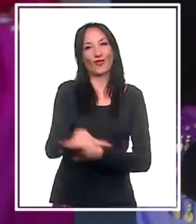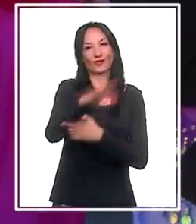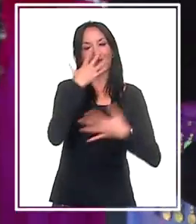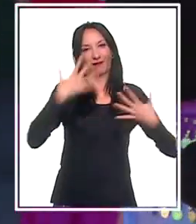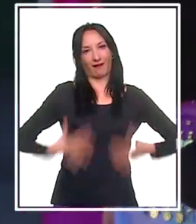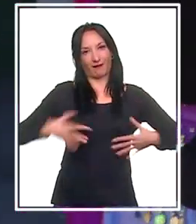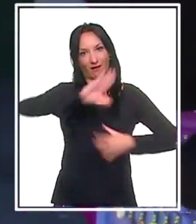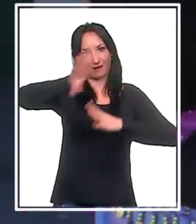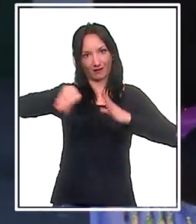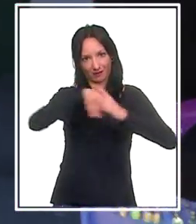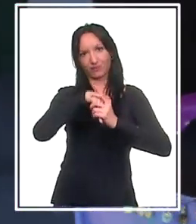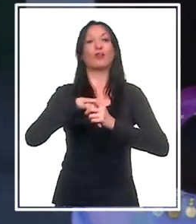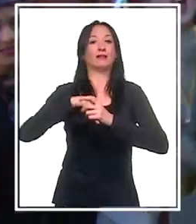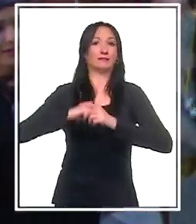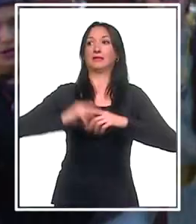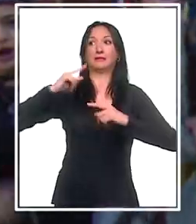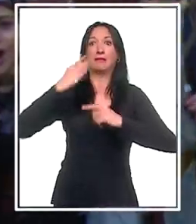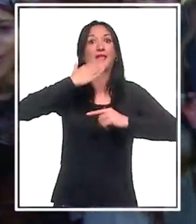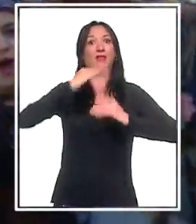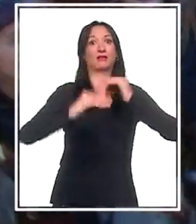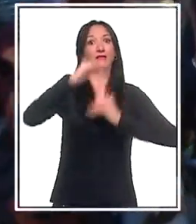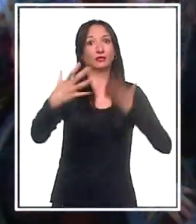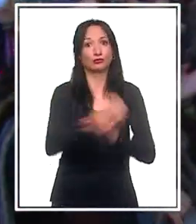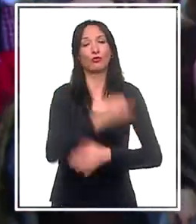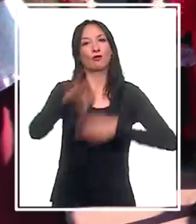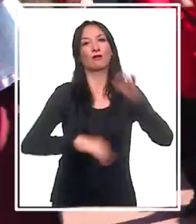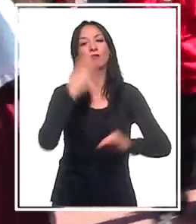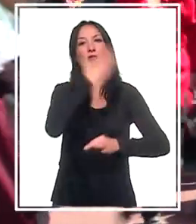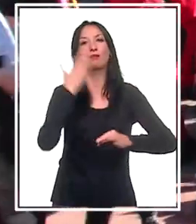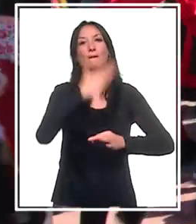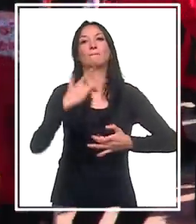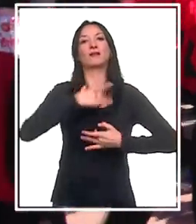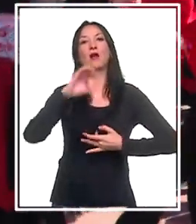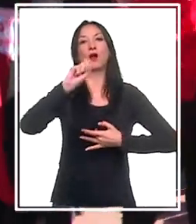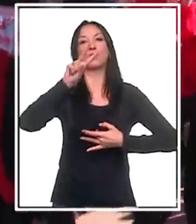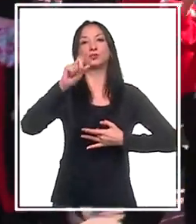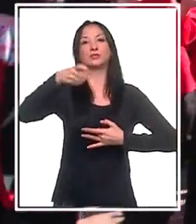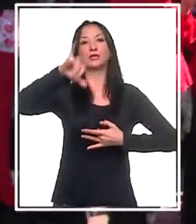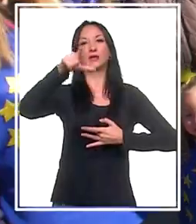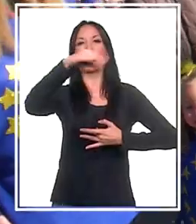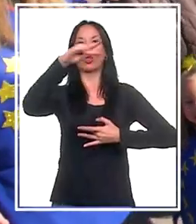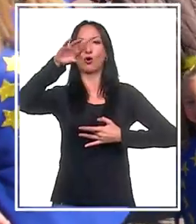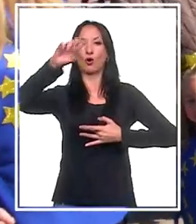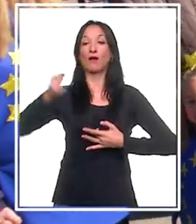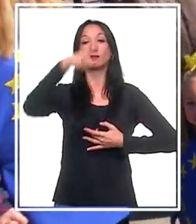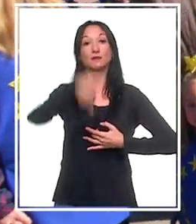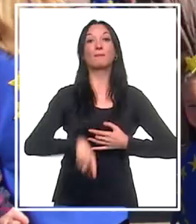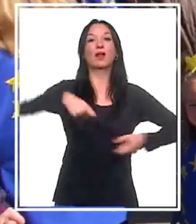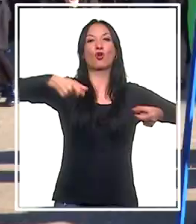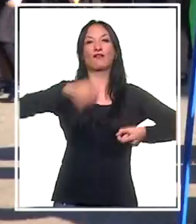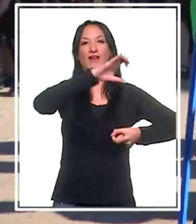en el carnaval inclusivo intergeneracional organizado por el colegio maría auxiliadora y cocemfe cáceres